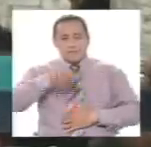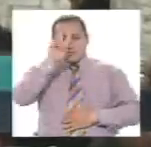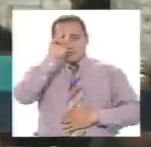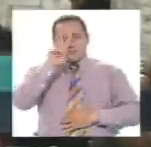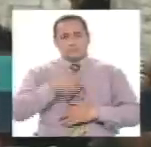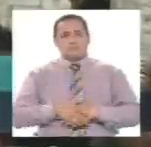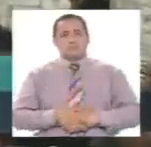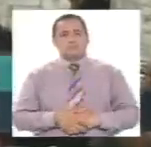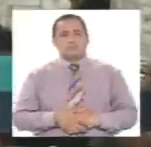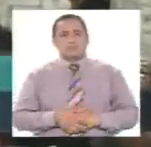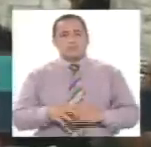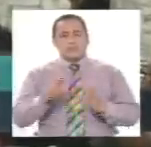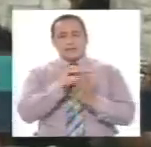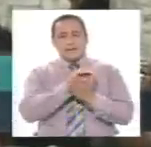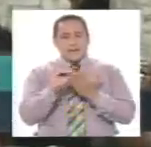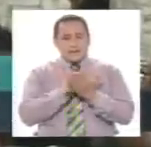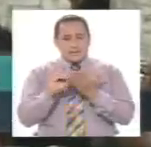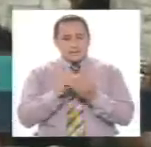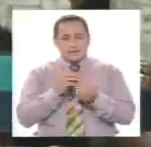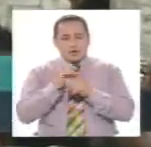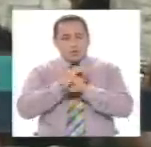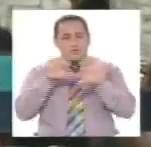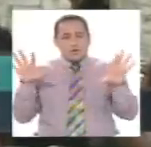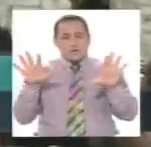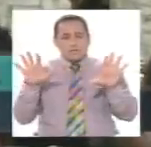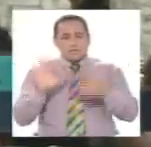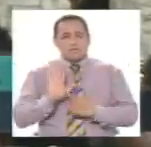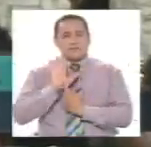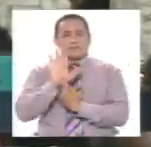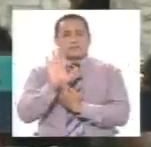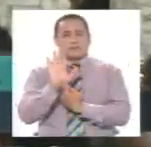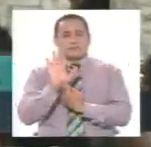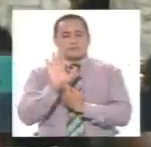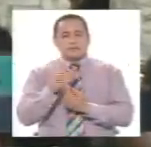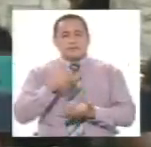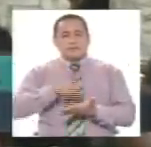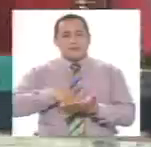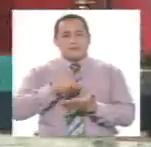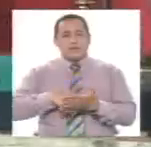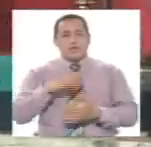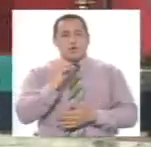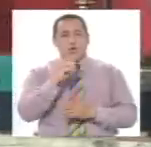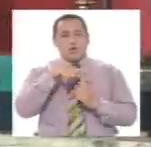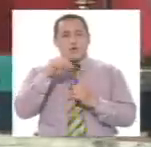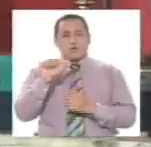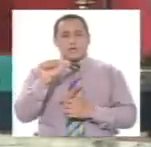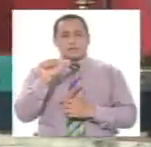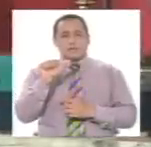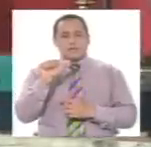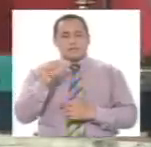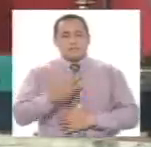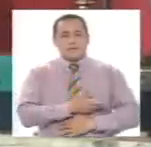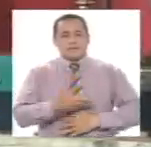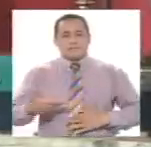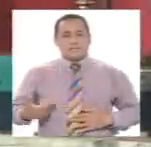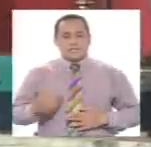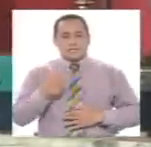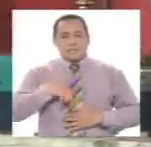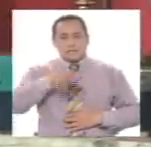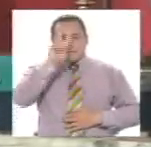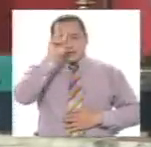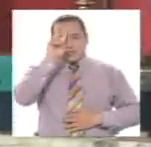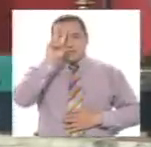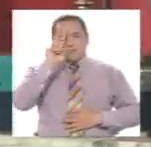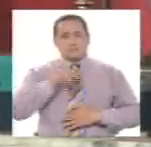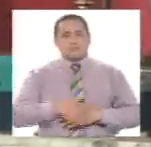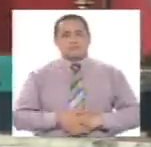nación. Regístrese, comuníquese y publíquese. Firma Ollanta Humala Tasso, Presidente